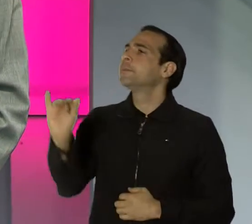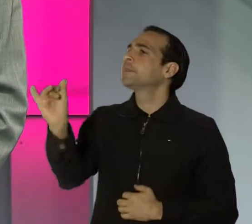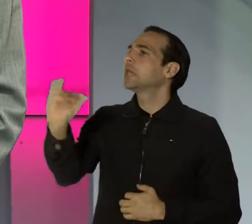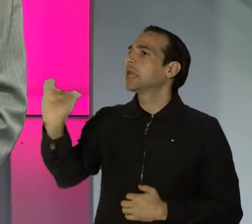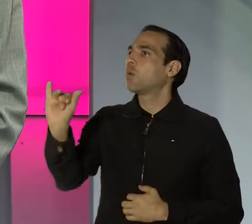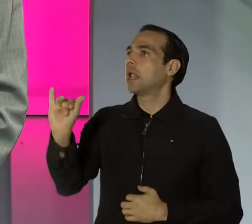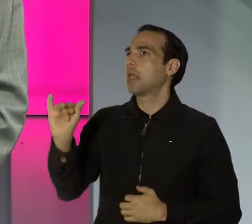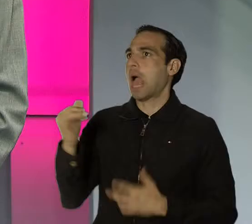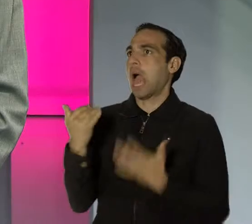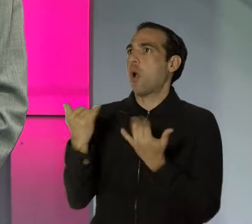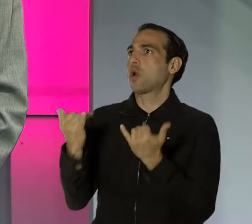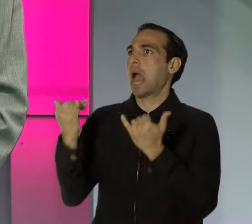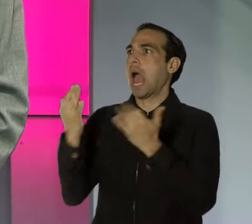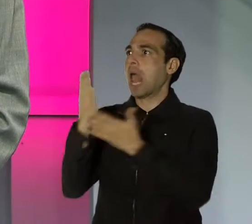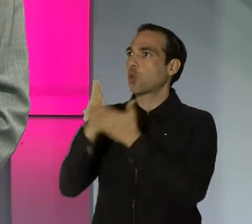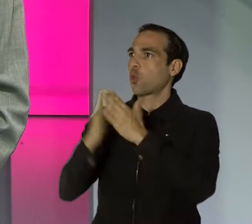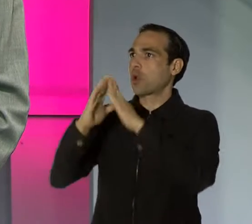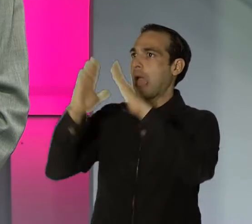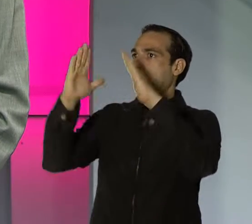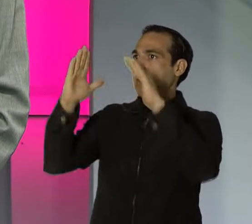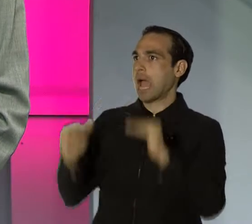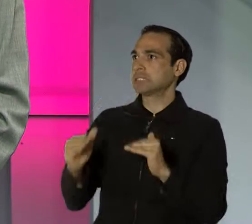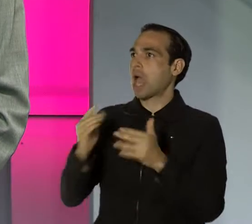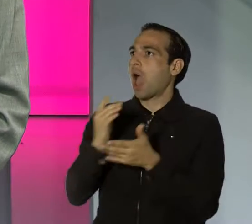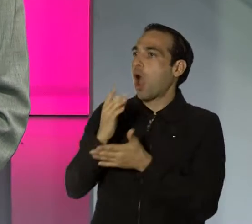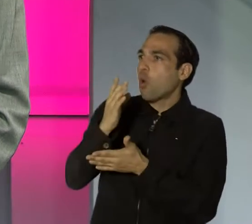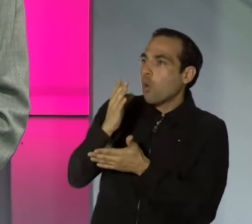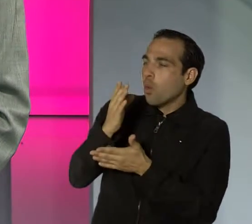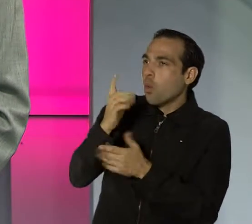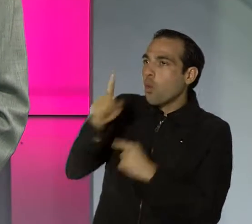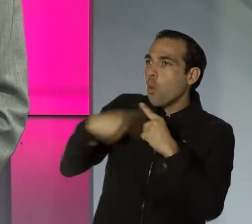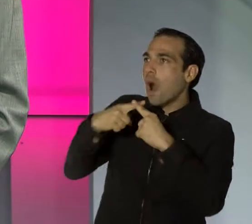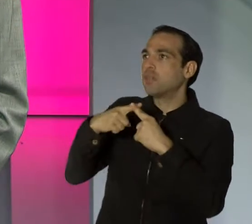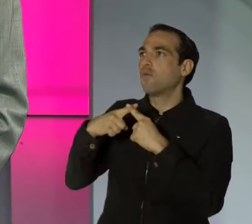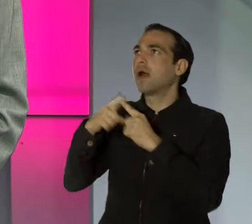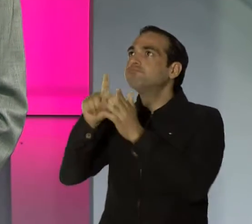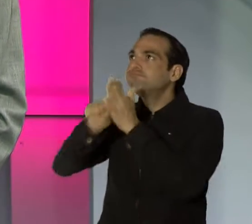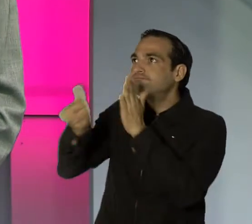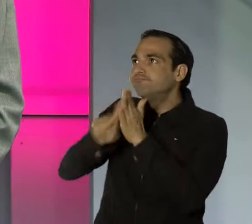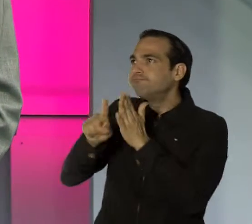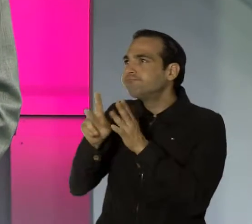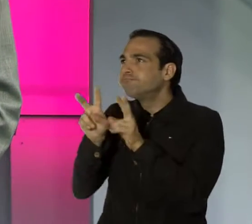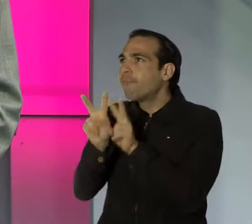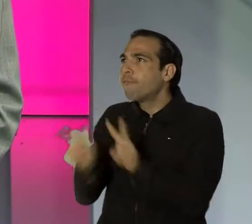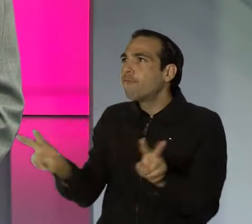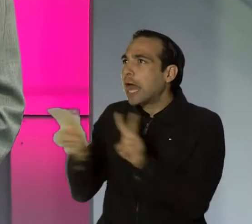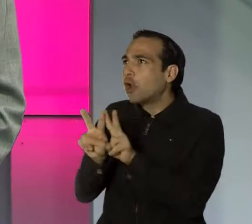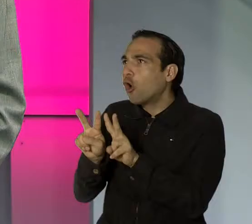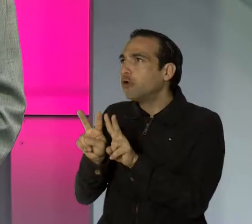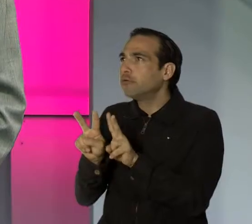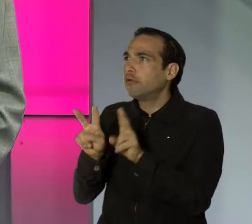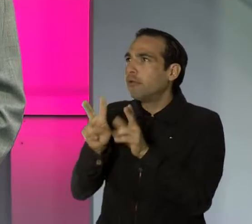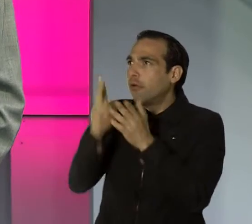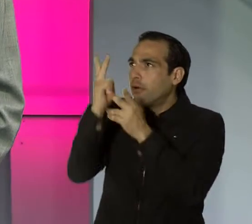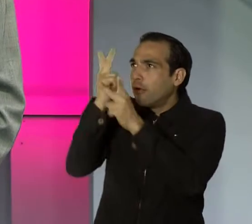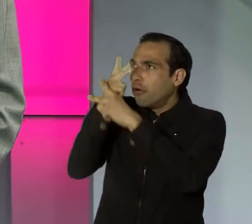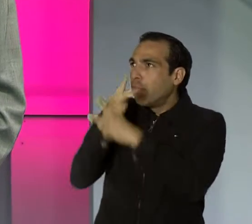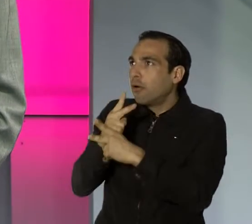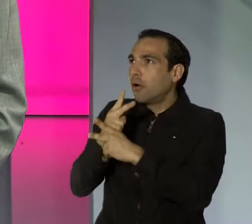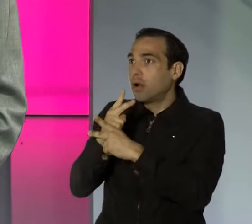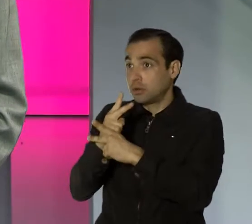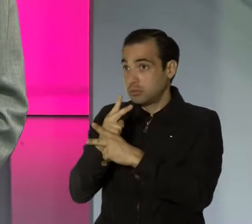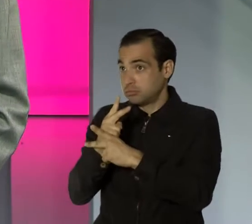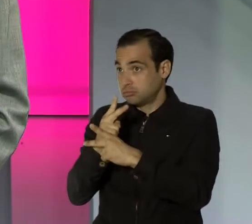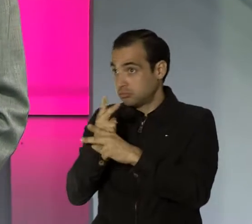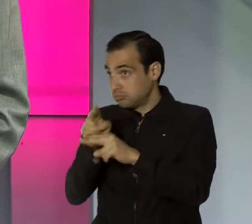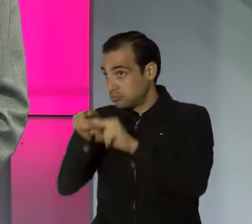de los hogares al momento de la tasación, cómo eso ha afectado, y digo, positivo o negativamente, dentro de la pandemia, la